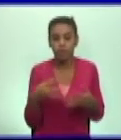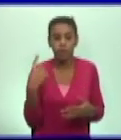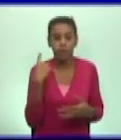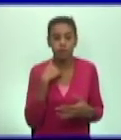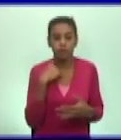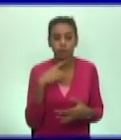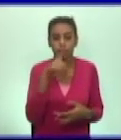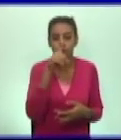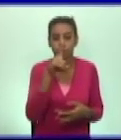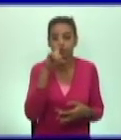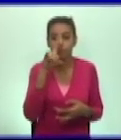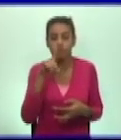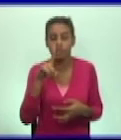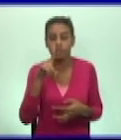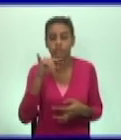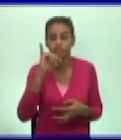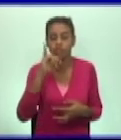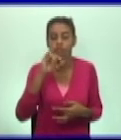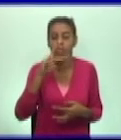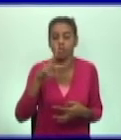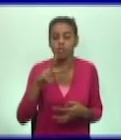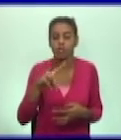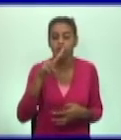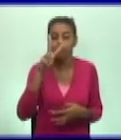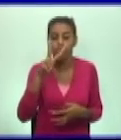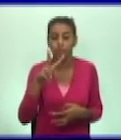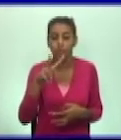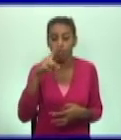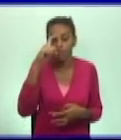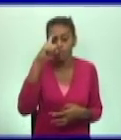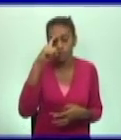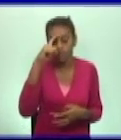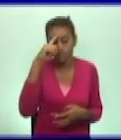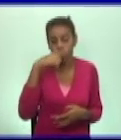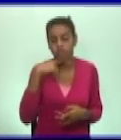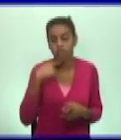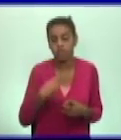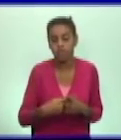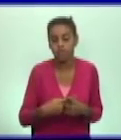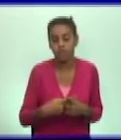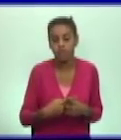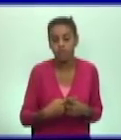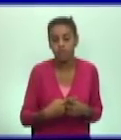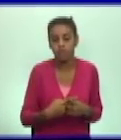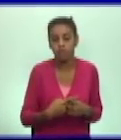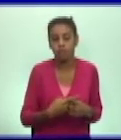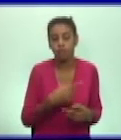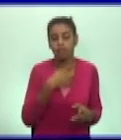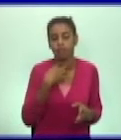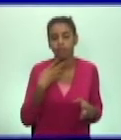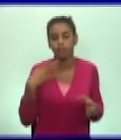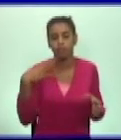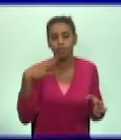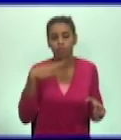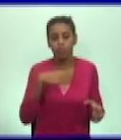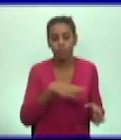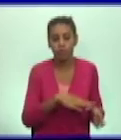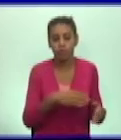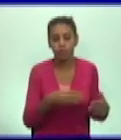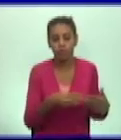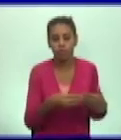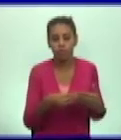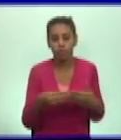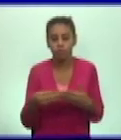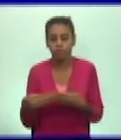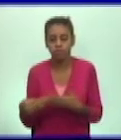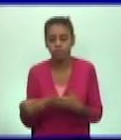1962, el 2 de septiembre, muchachos, algo triste también sucedió, y es que fallece el líder de la